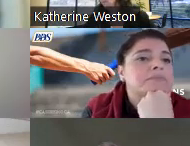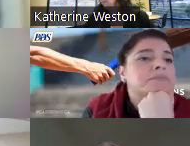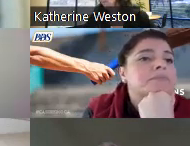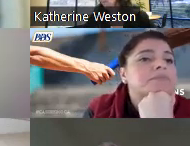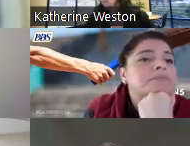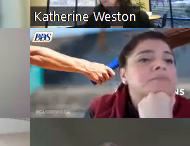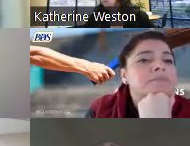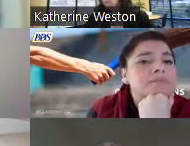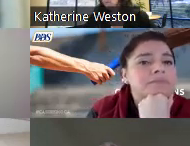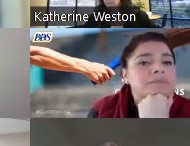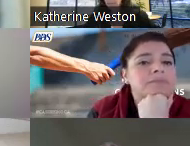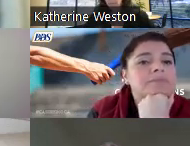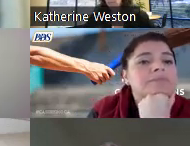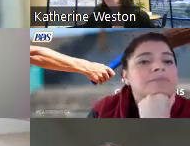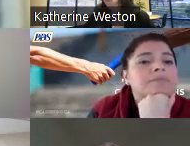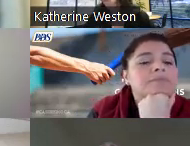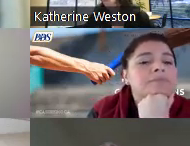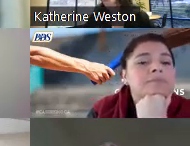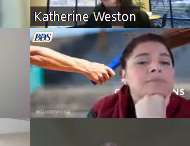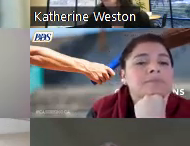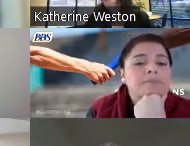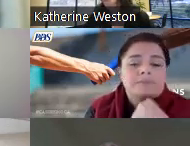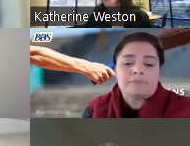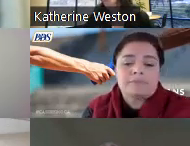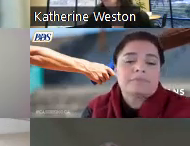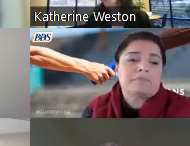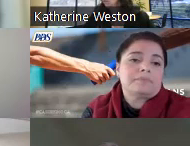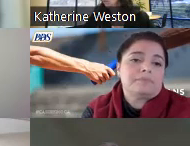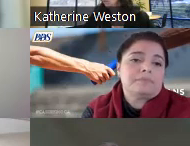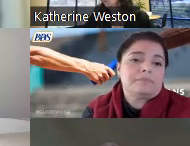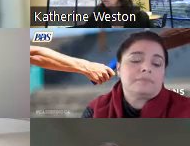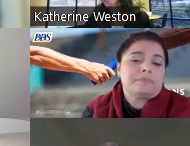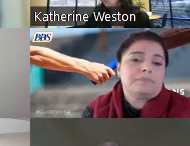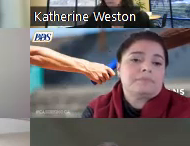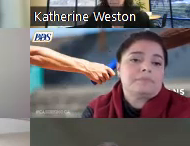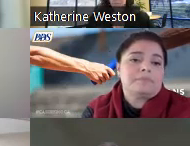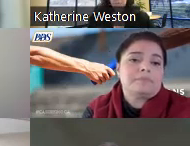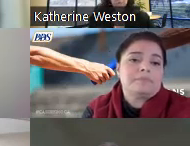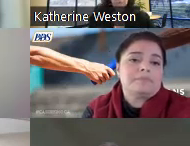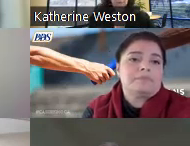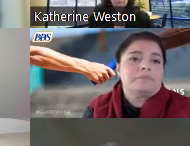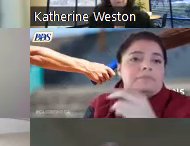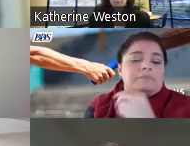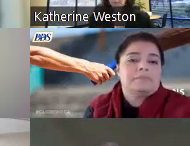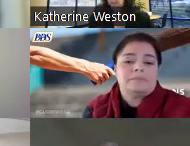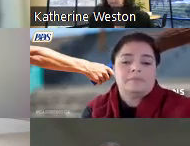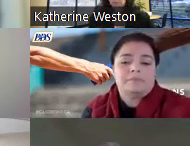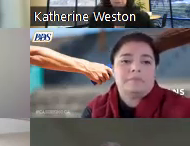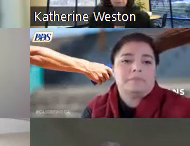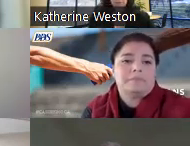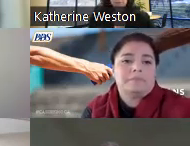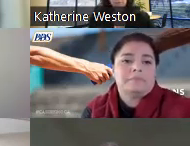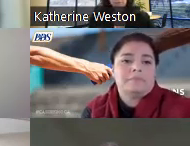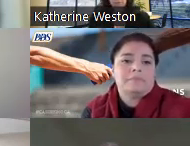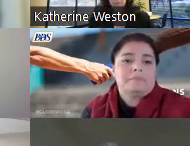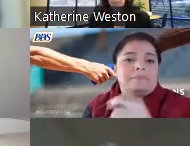Y voy a permitir tal vez 15 segundos más para que las personas se aseguren de que esto se